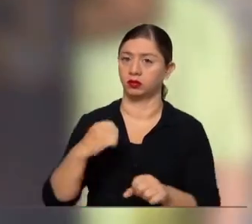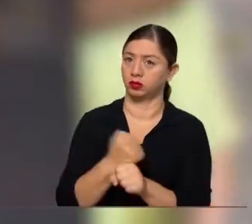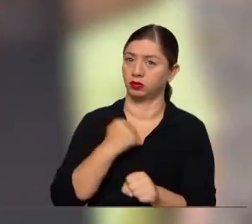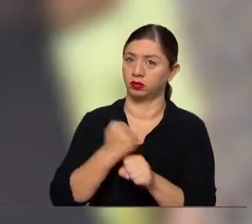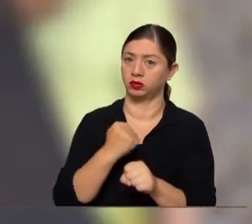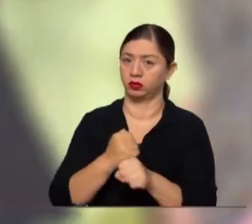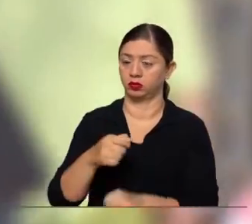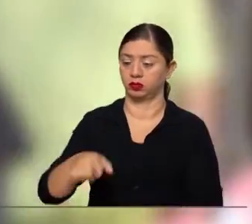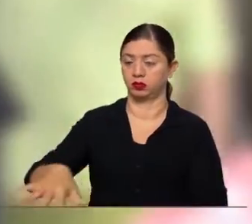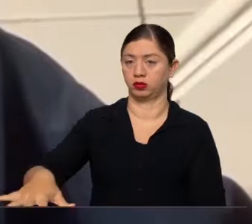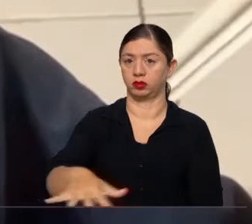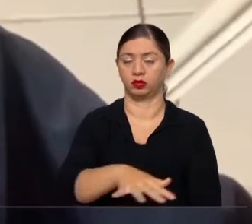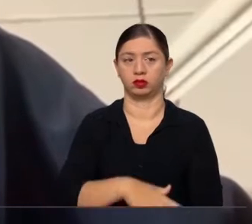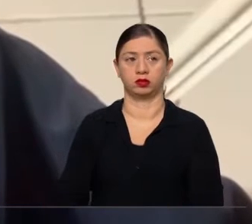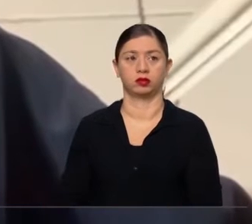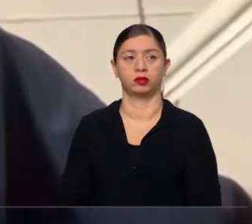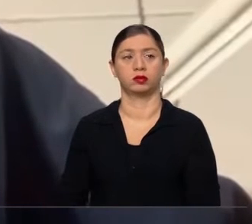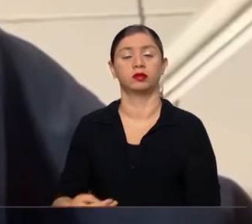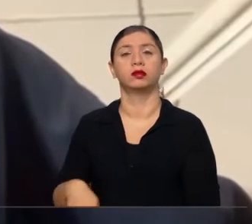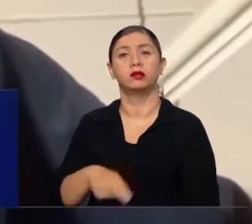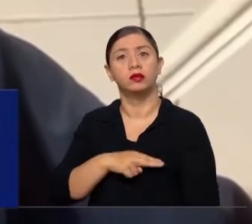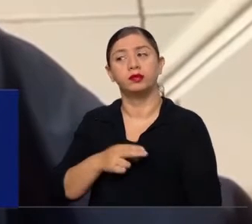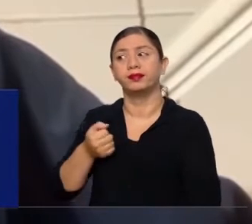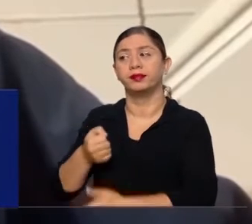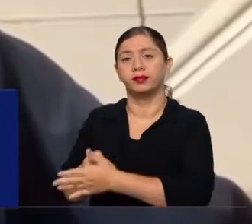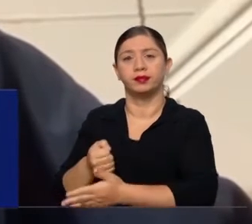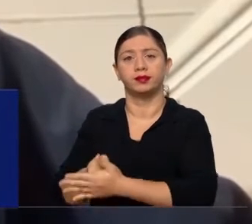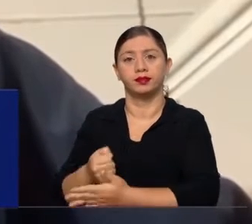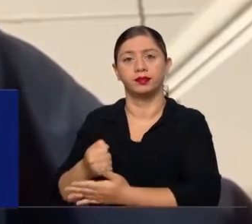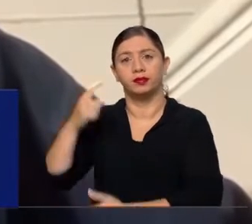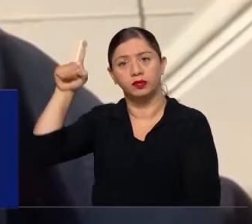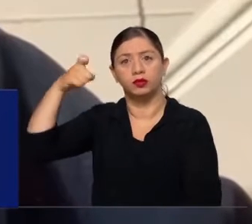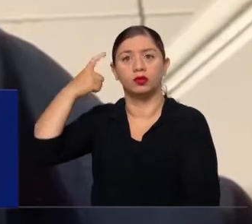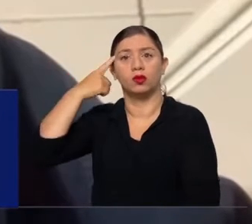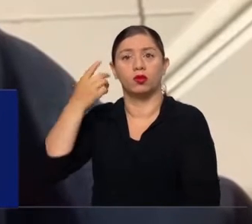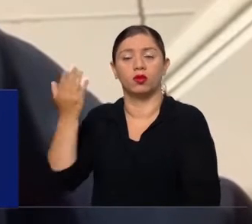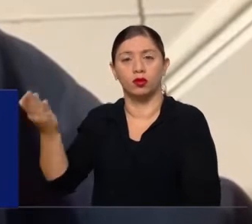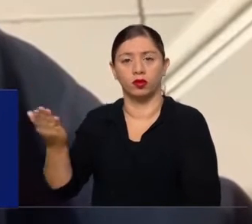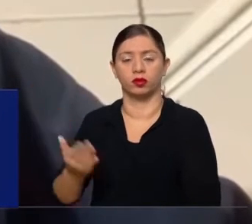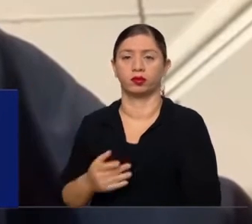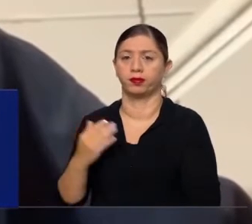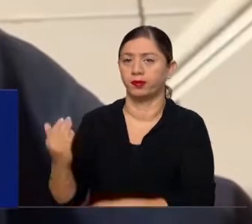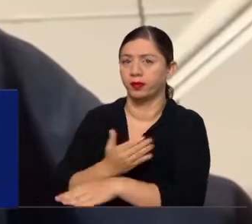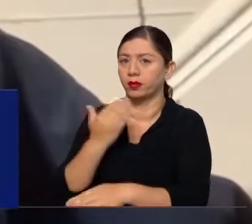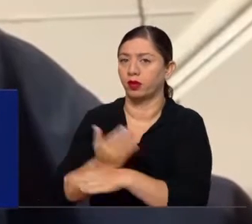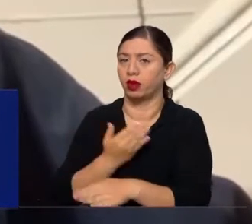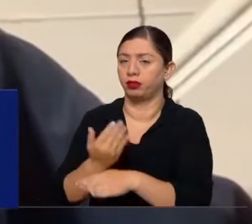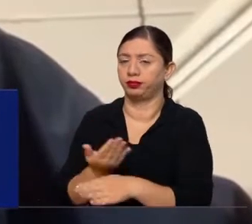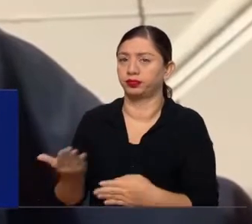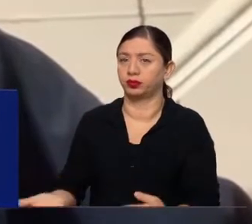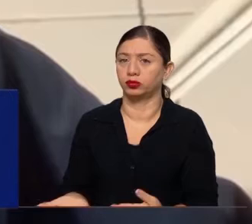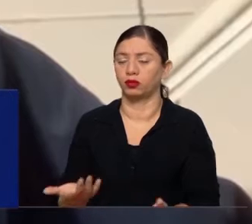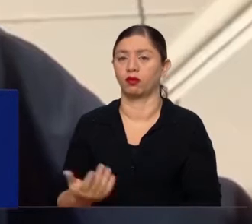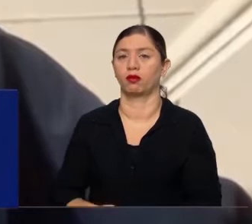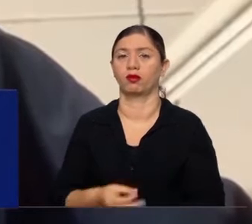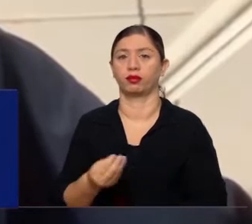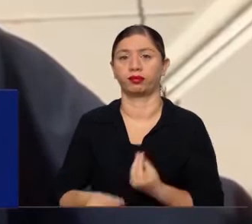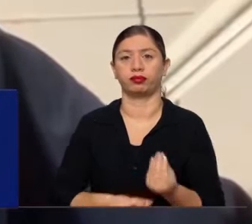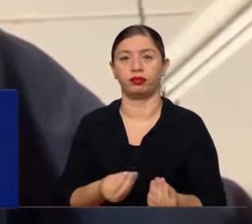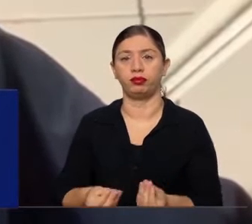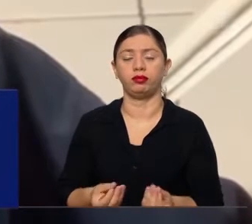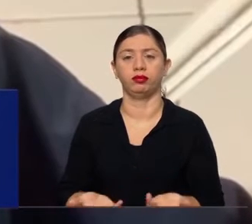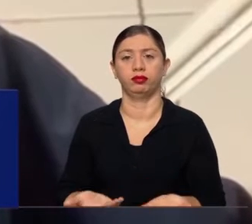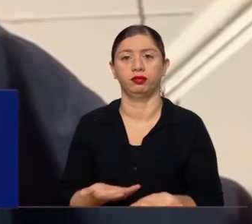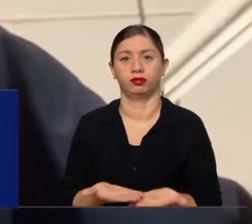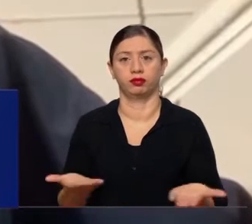en este sector. Seguimos insistiendo ante el gobierno de lo inconveniente que es grabar este tipo de productos,